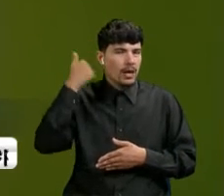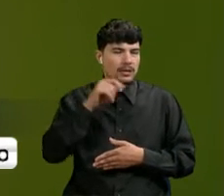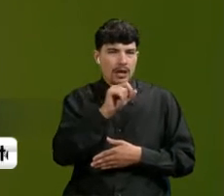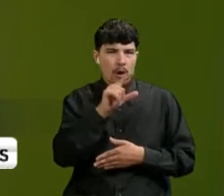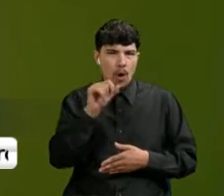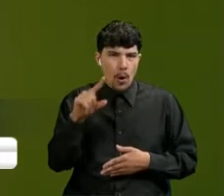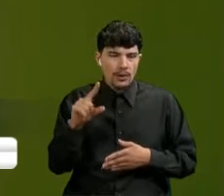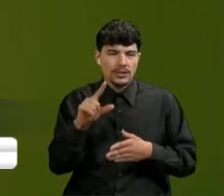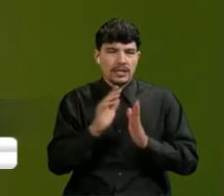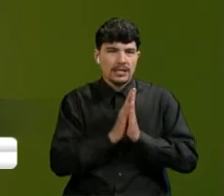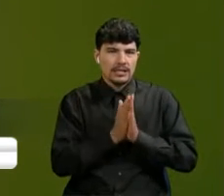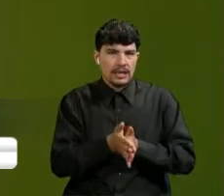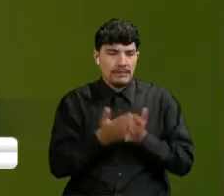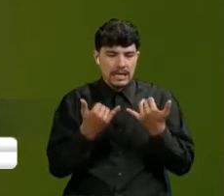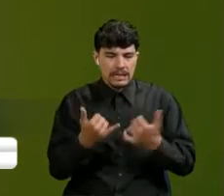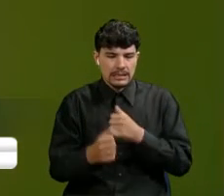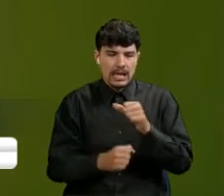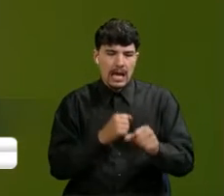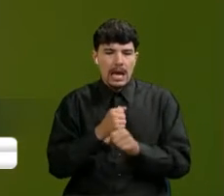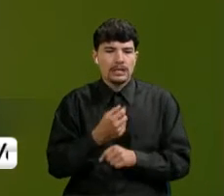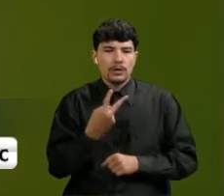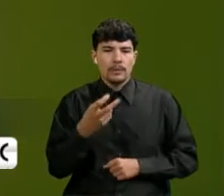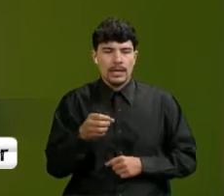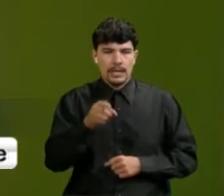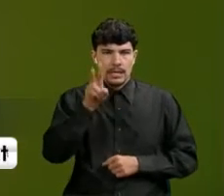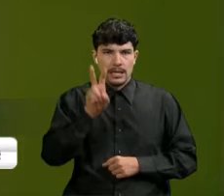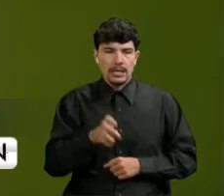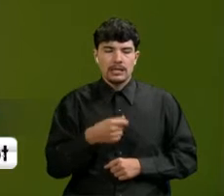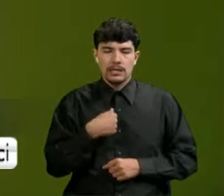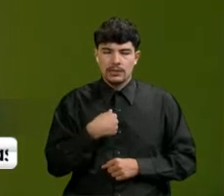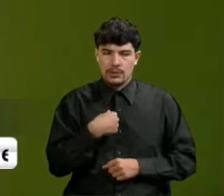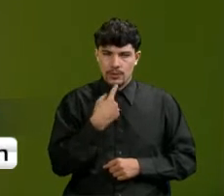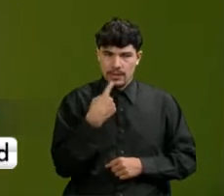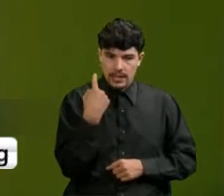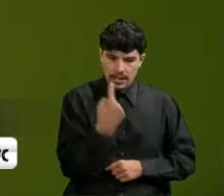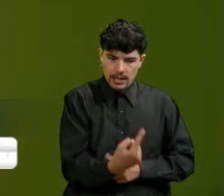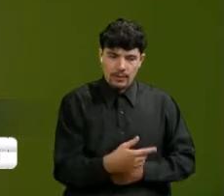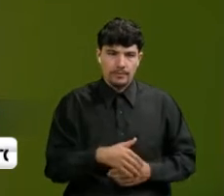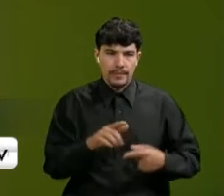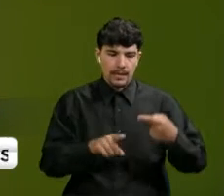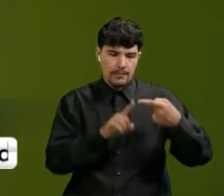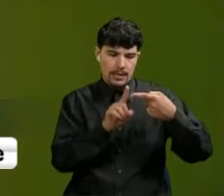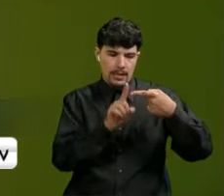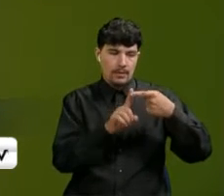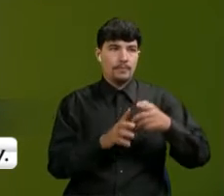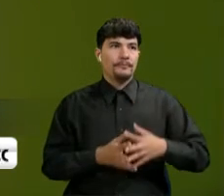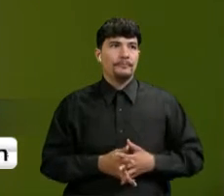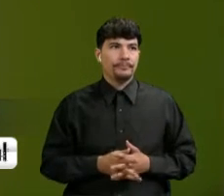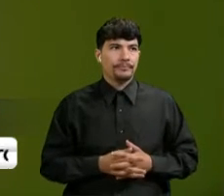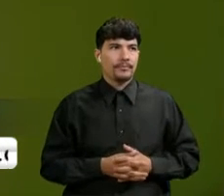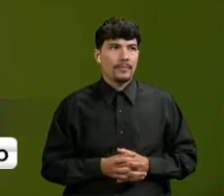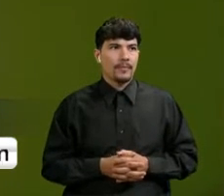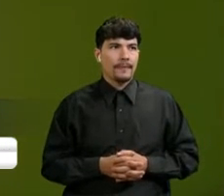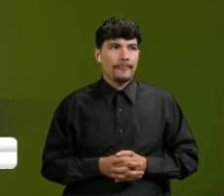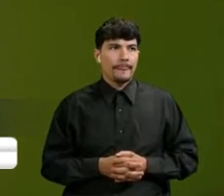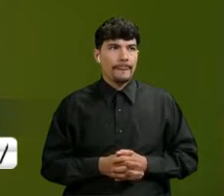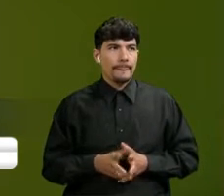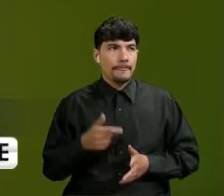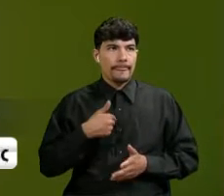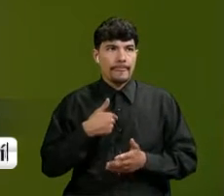2000 17 me permito manifestar lo siguiente primero presentó